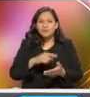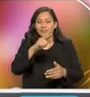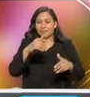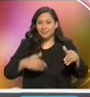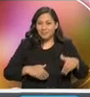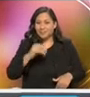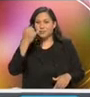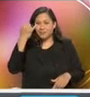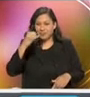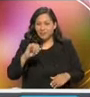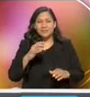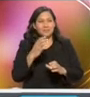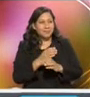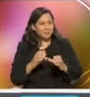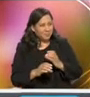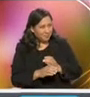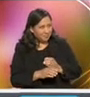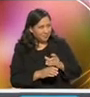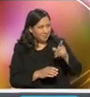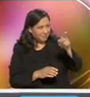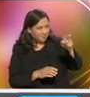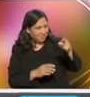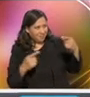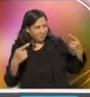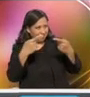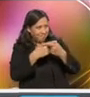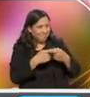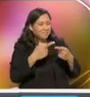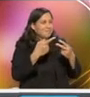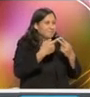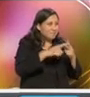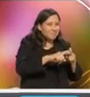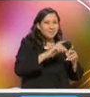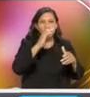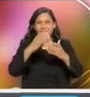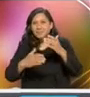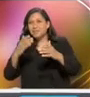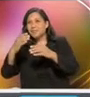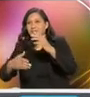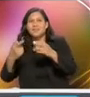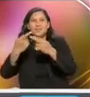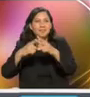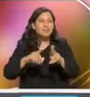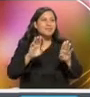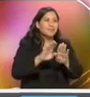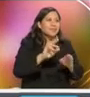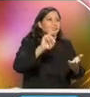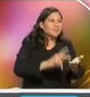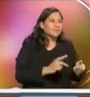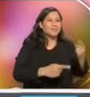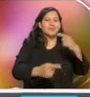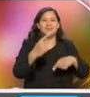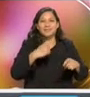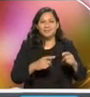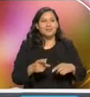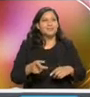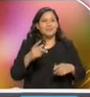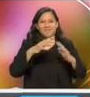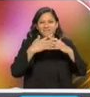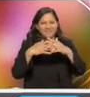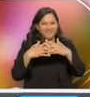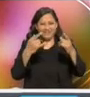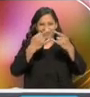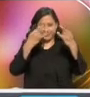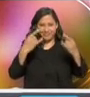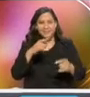absurdo, o sea, cosas que tendrían que ver no tienen nada que ver, donde empieza acaba, donde acaba, estamos iniciando de nuevo. Entonces, no dejen de